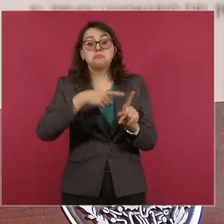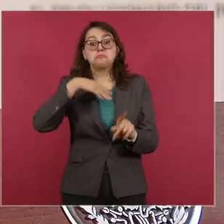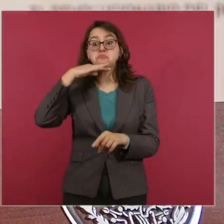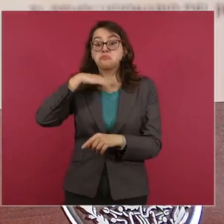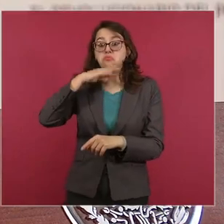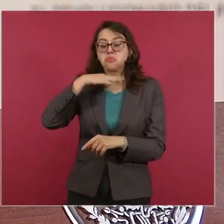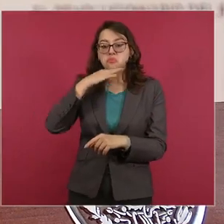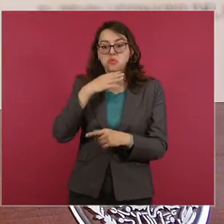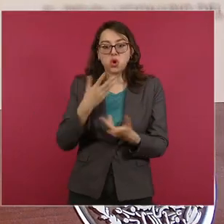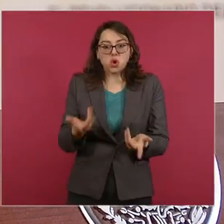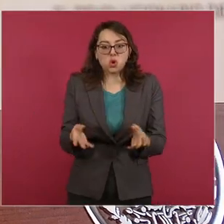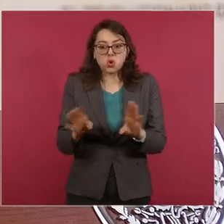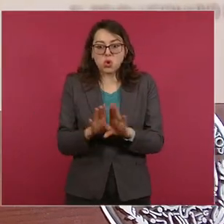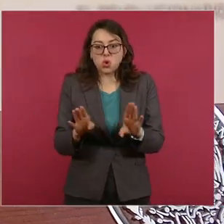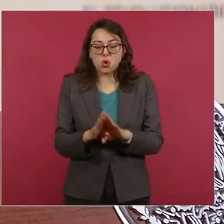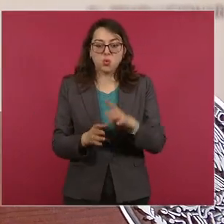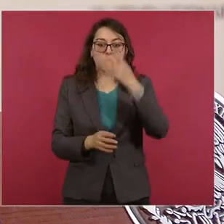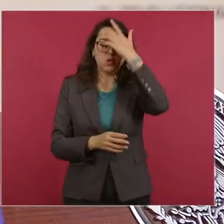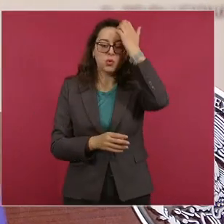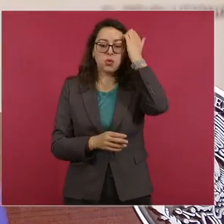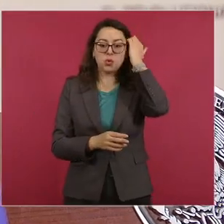que su compañero García Luna